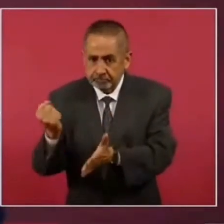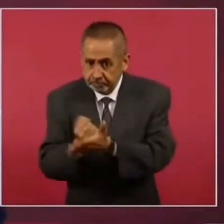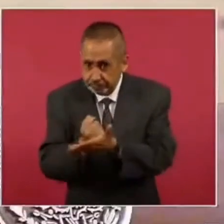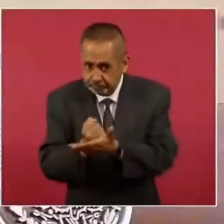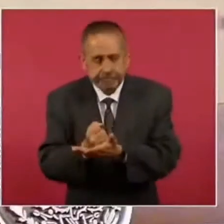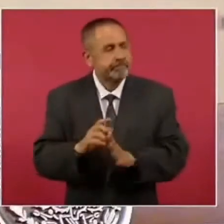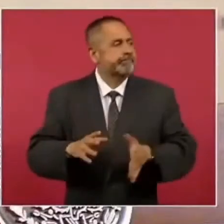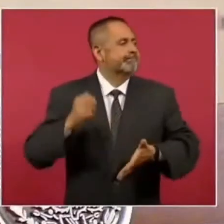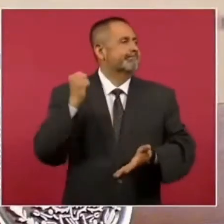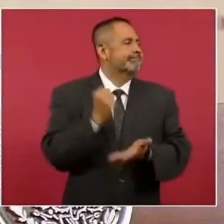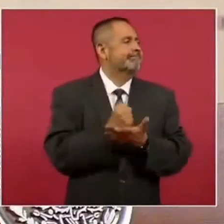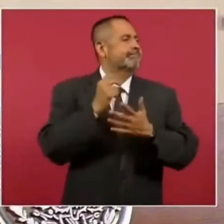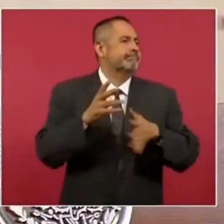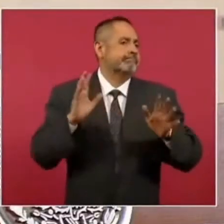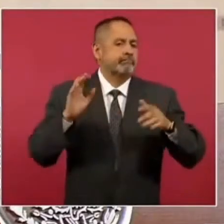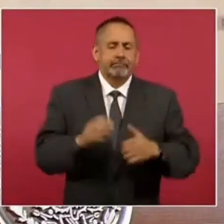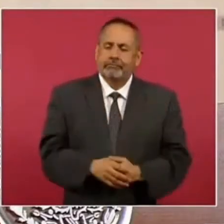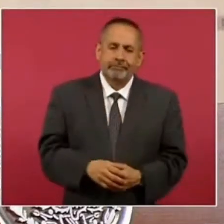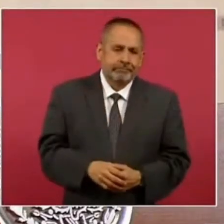Maición,